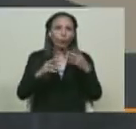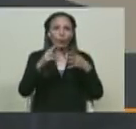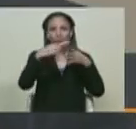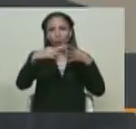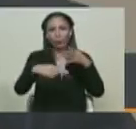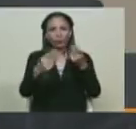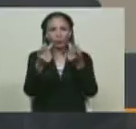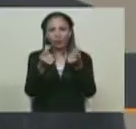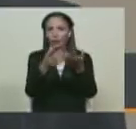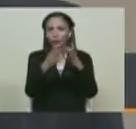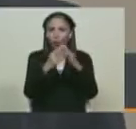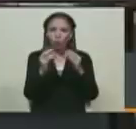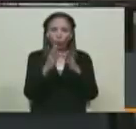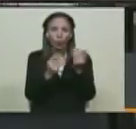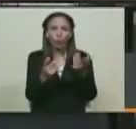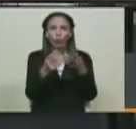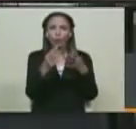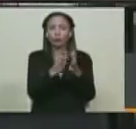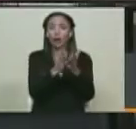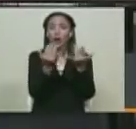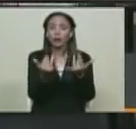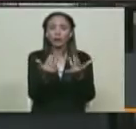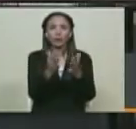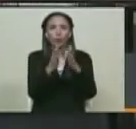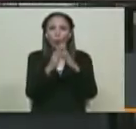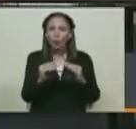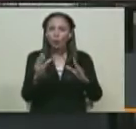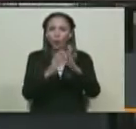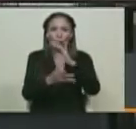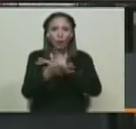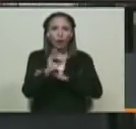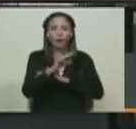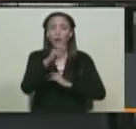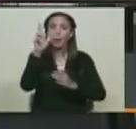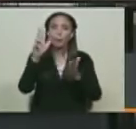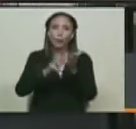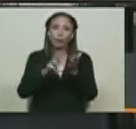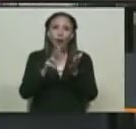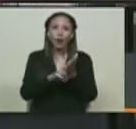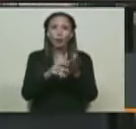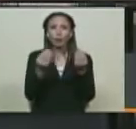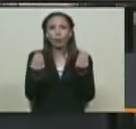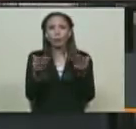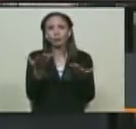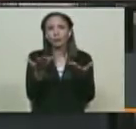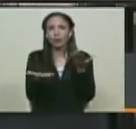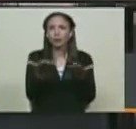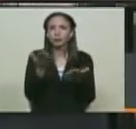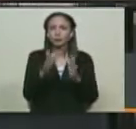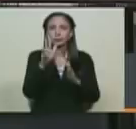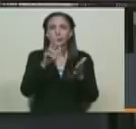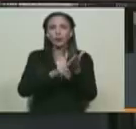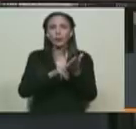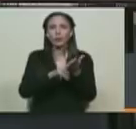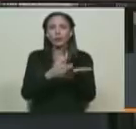necesarios en el fondo negro primero. Y he aprobado los recursos en el